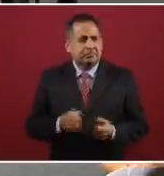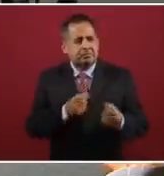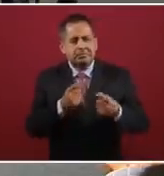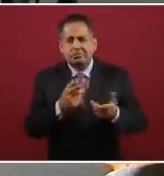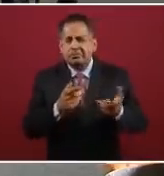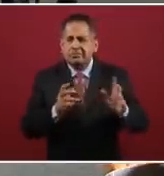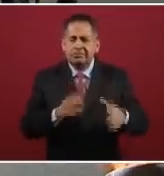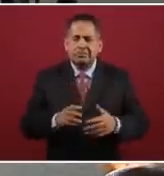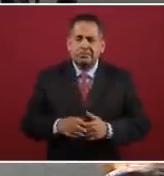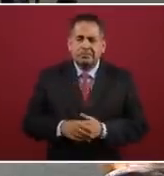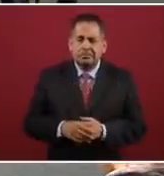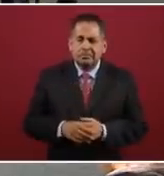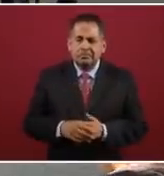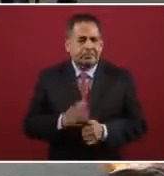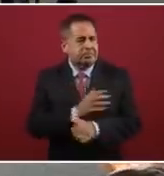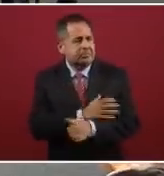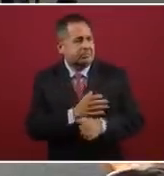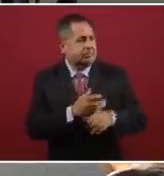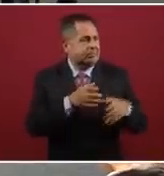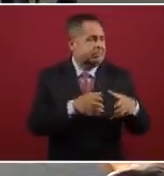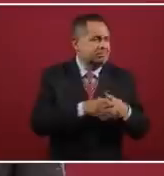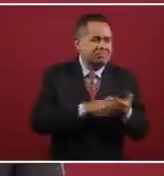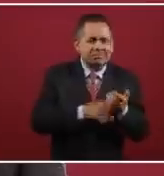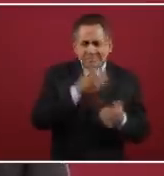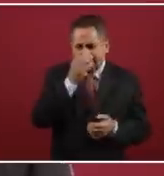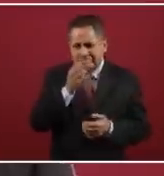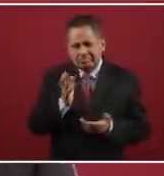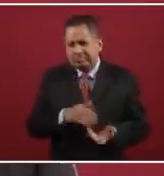compañeros, compañeras, ¿sí?